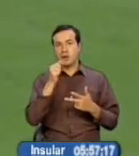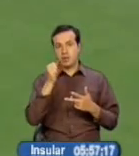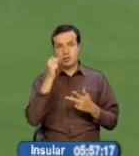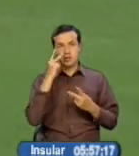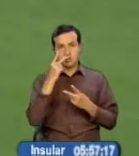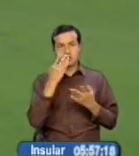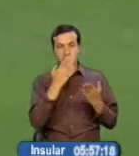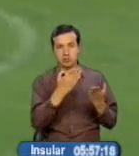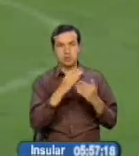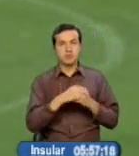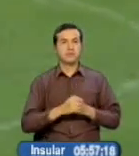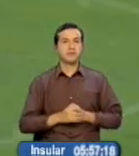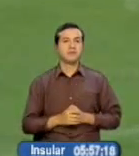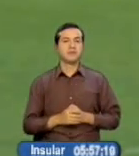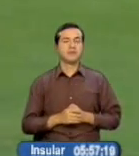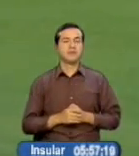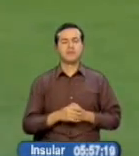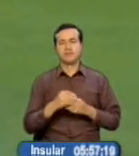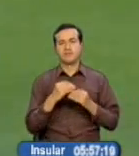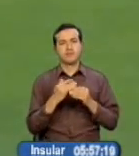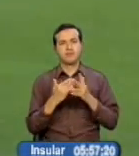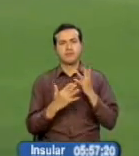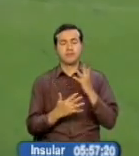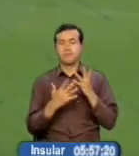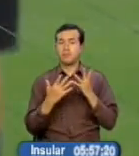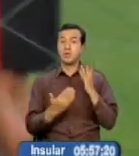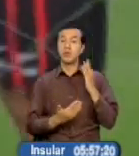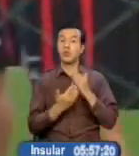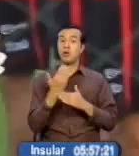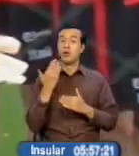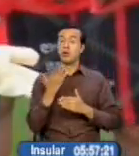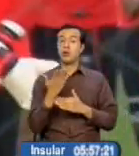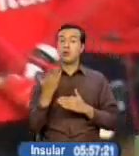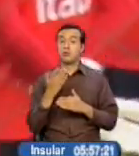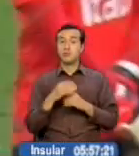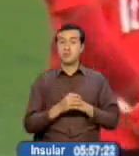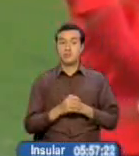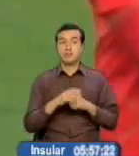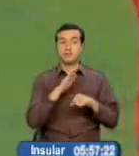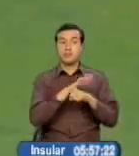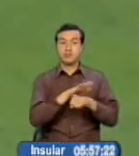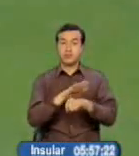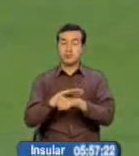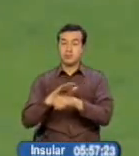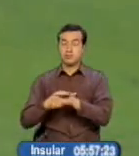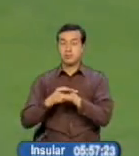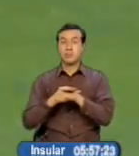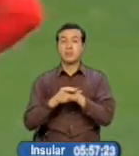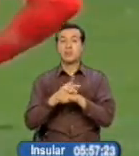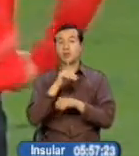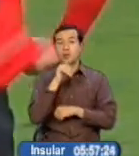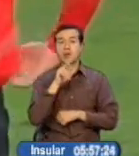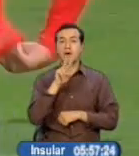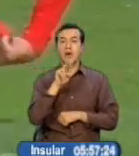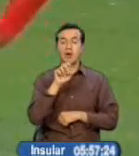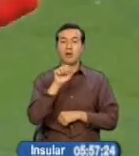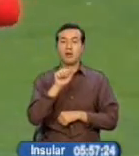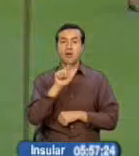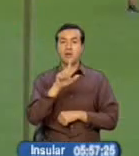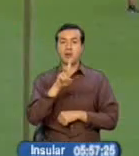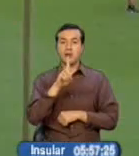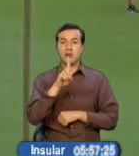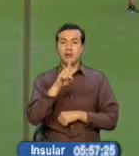en este momento, entre otros. Una de las grandes novedades de esta convocatoria de Juan Antonio Pizzi es Valdivia, ¿no? Este